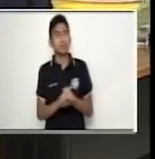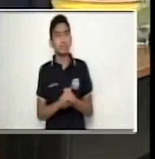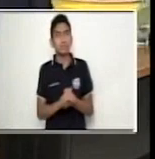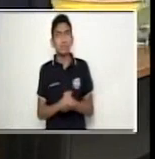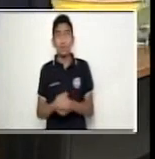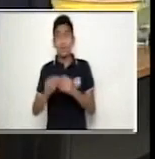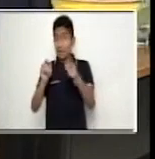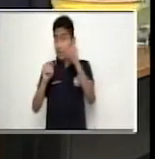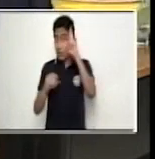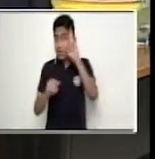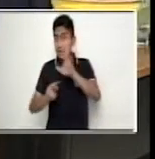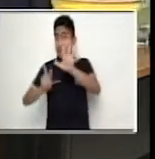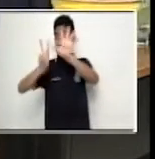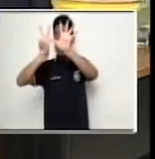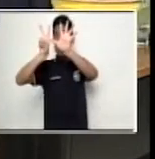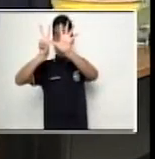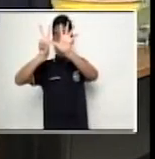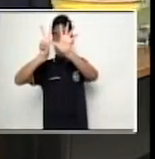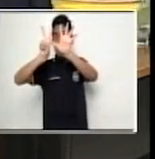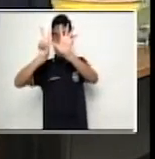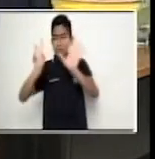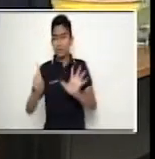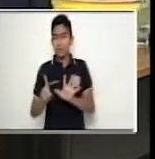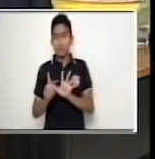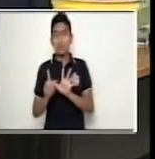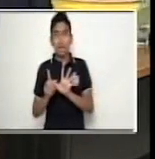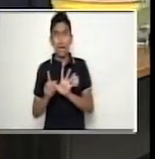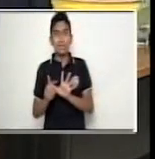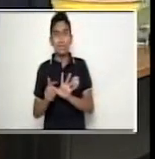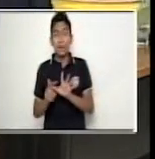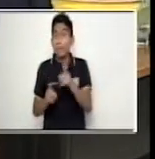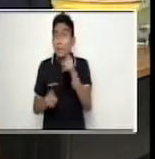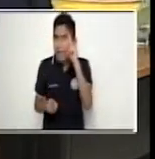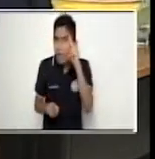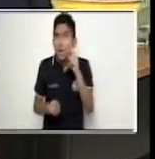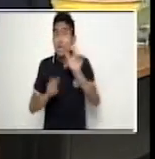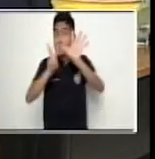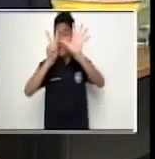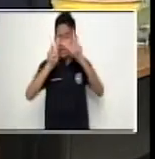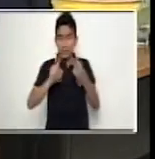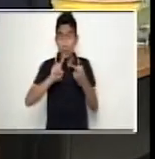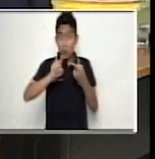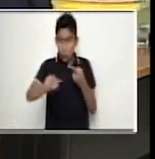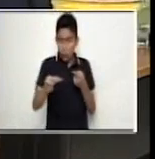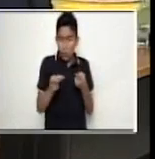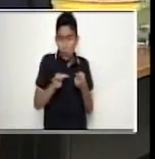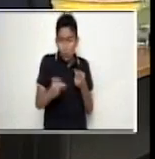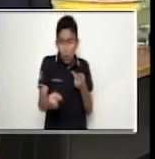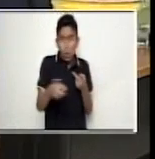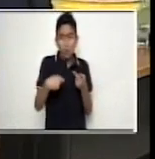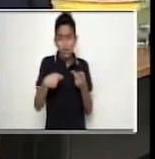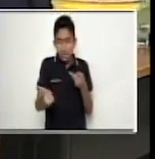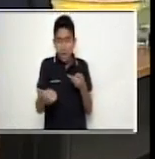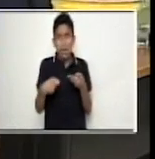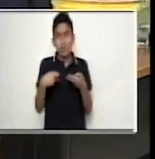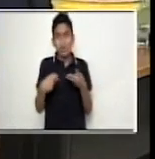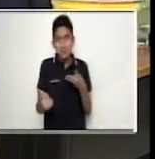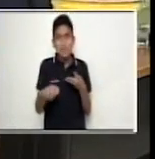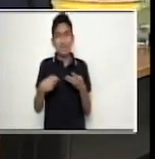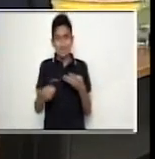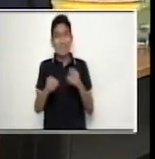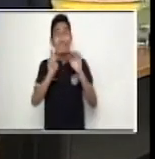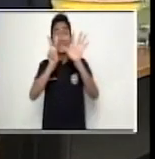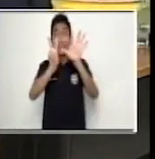7 y el 6. Vas a colocar 7 tapones, 2, 4, 6 y